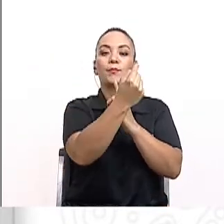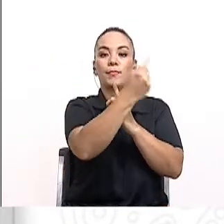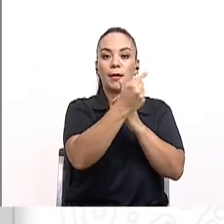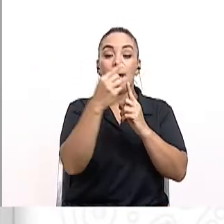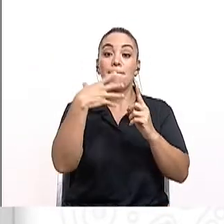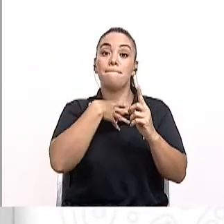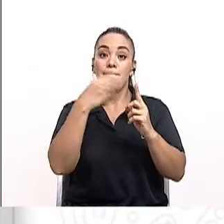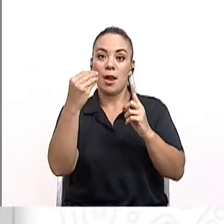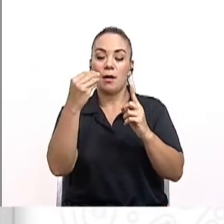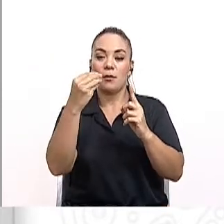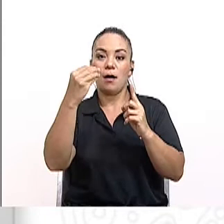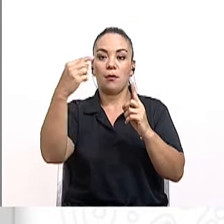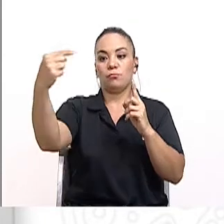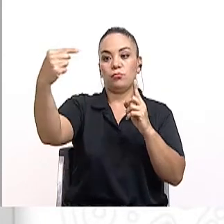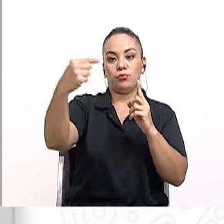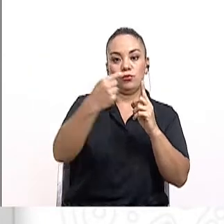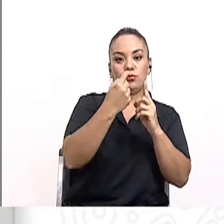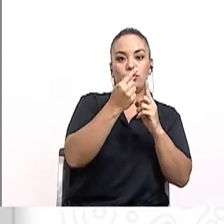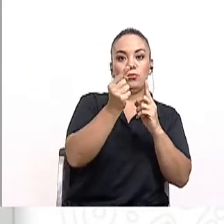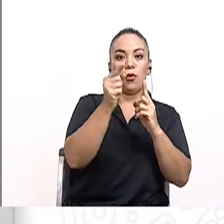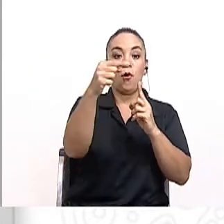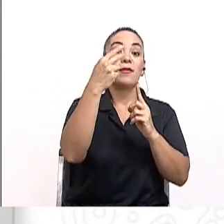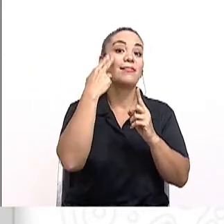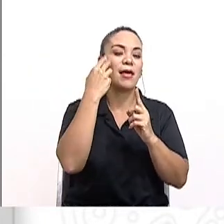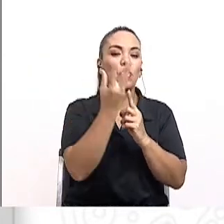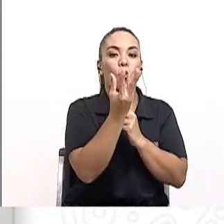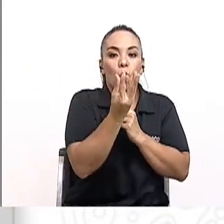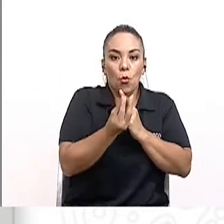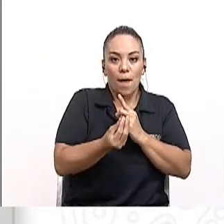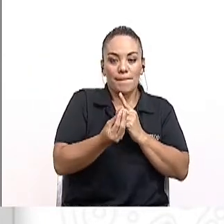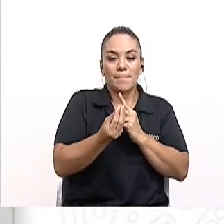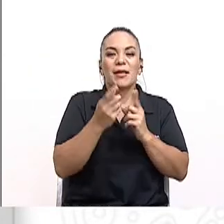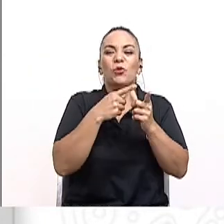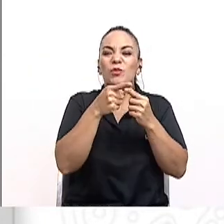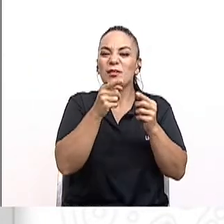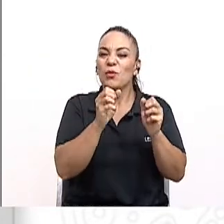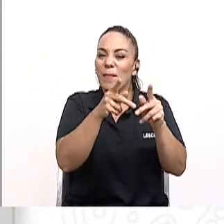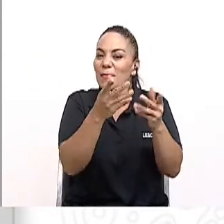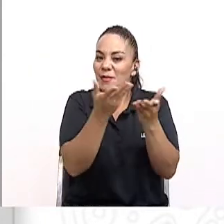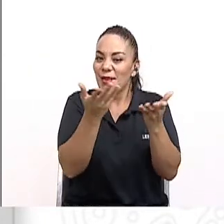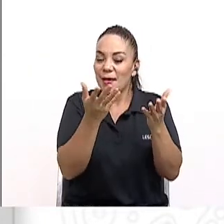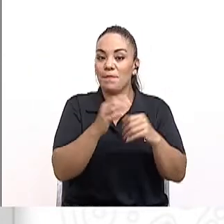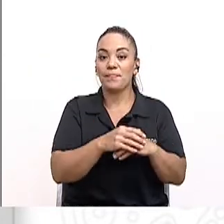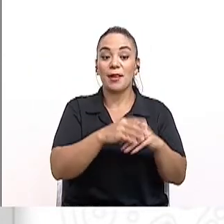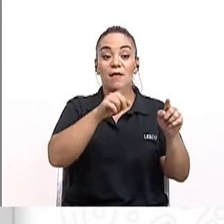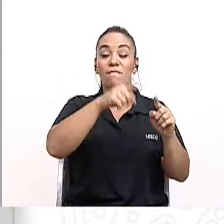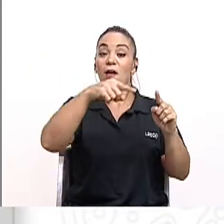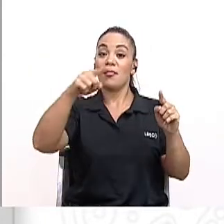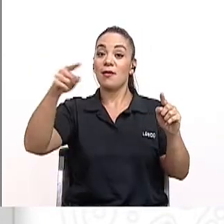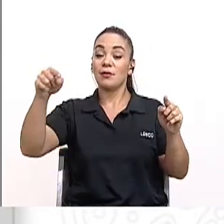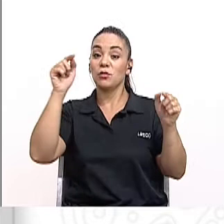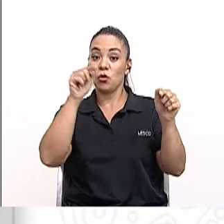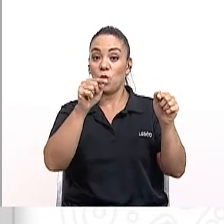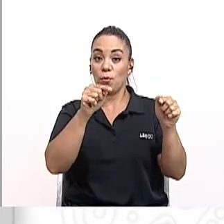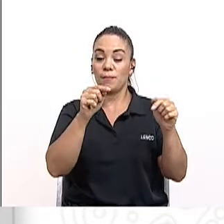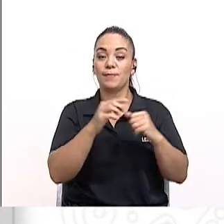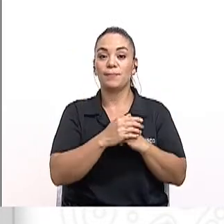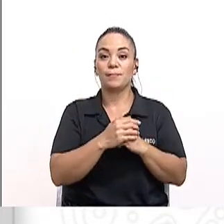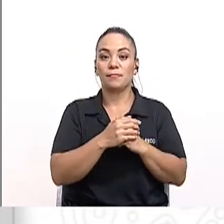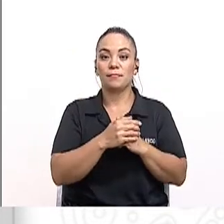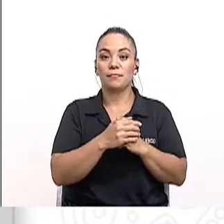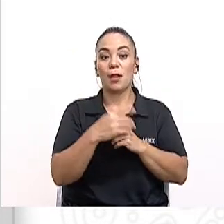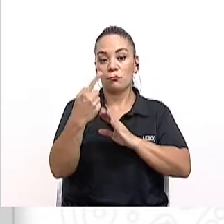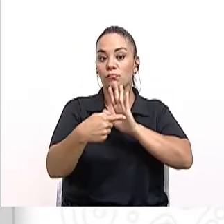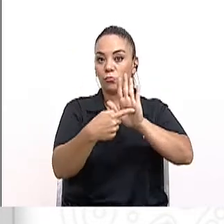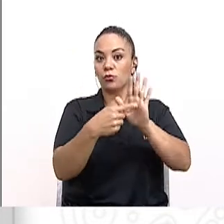sobre la superficie negra una absorción. Entonces esto va a permitir que la radiación, al tener esa